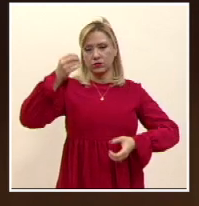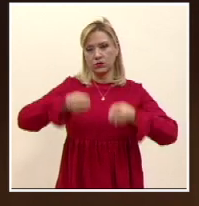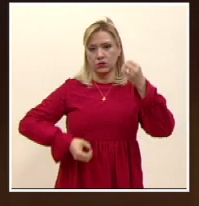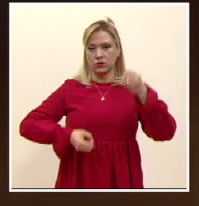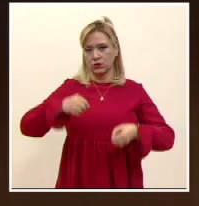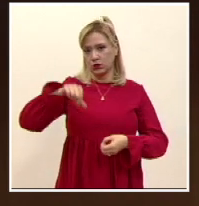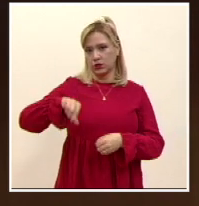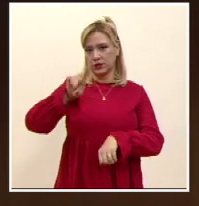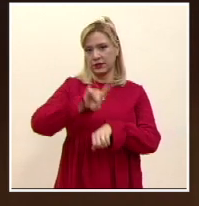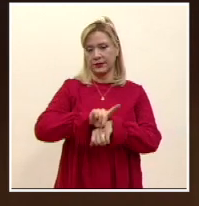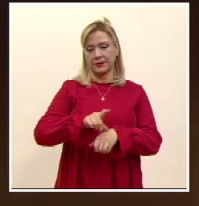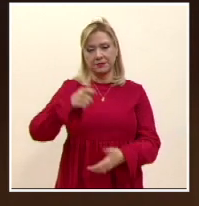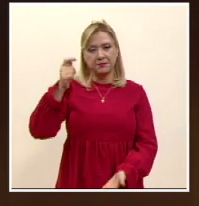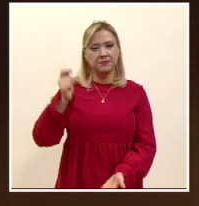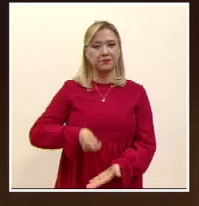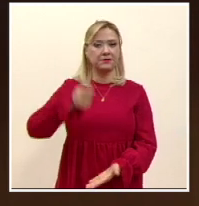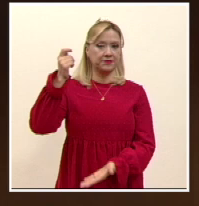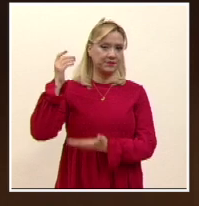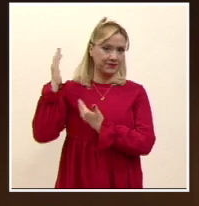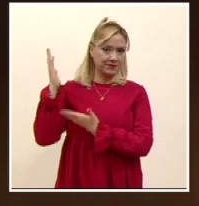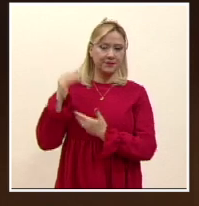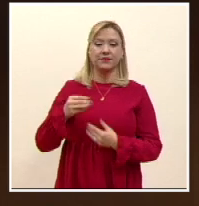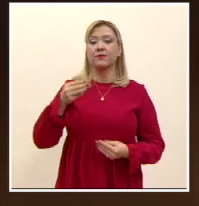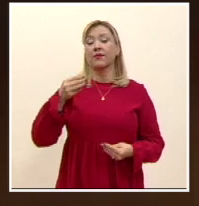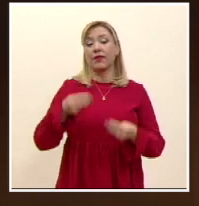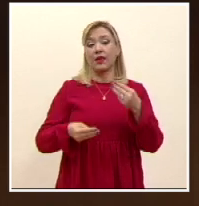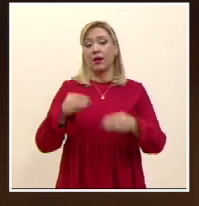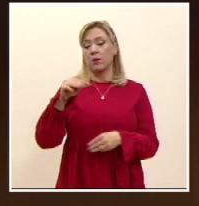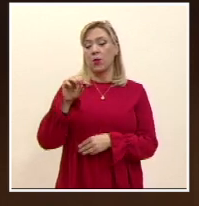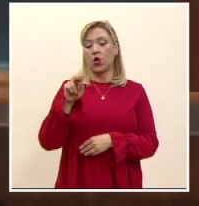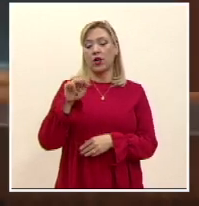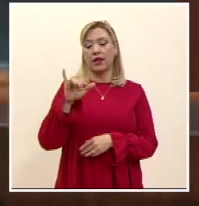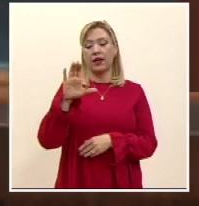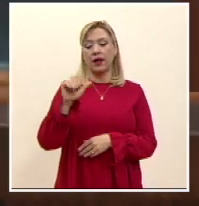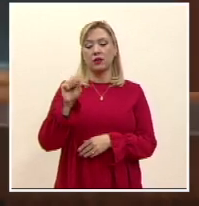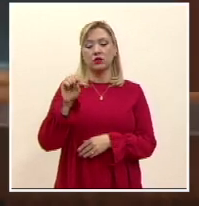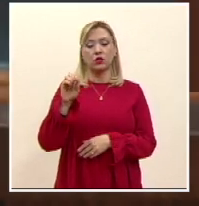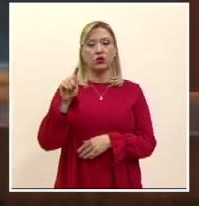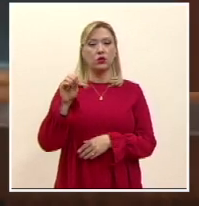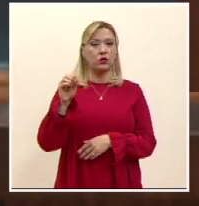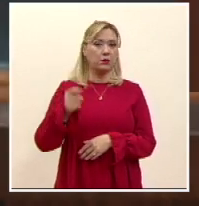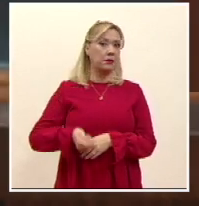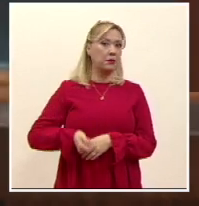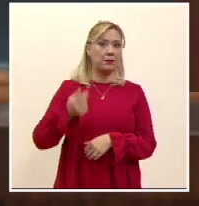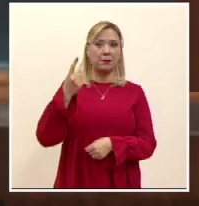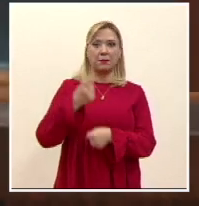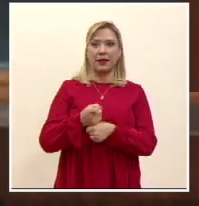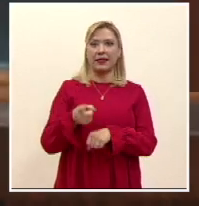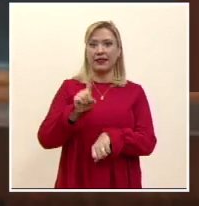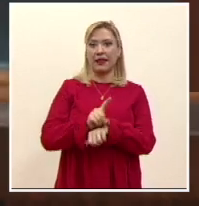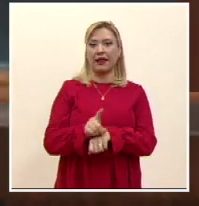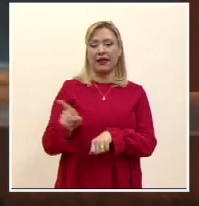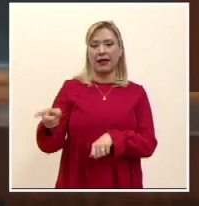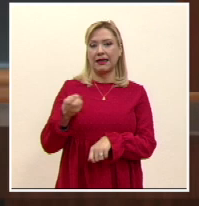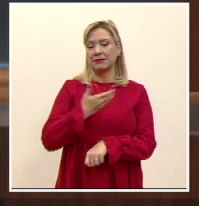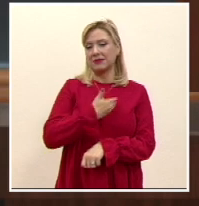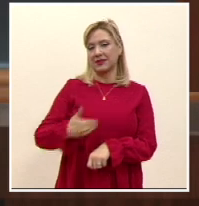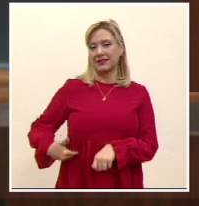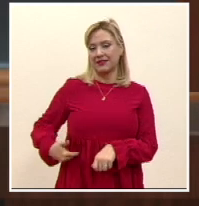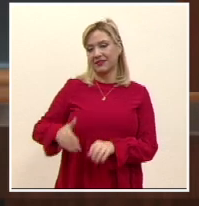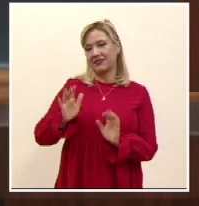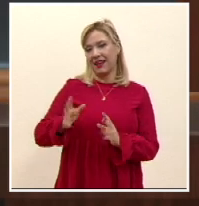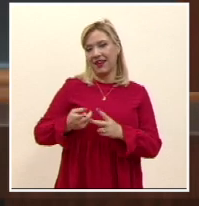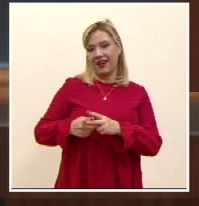día. La magistrada Mónica Aralí Soto Fregoso encabezó su primera sesión pública como presidenta del